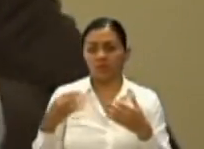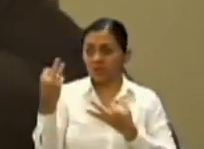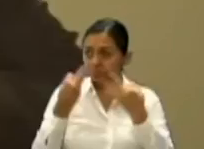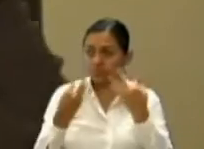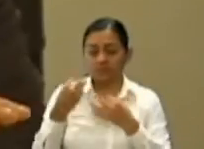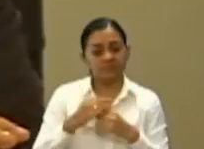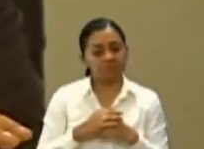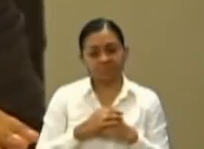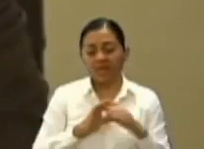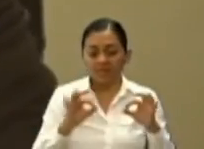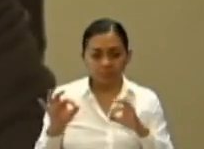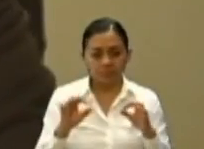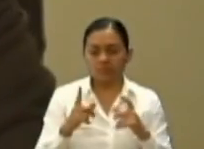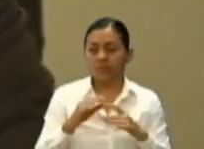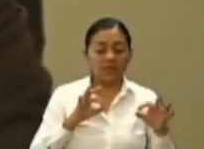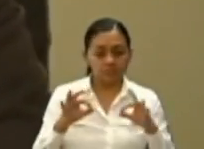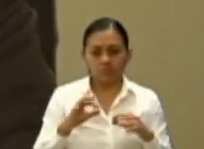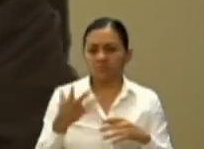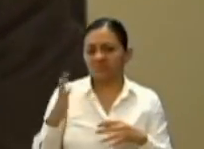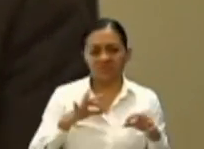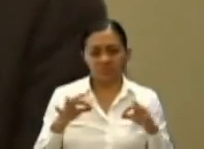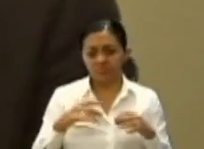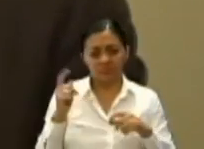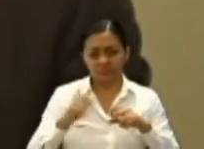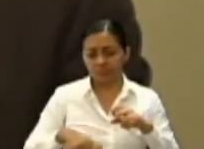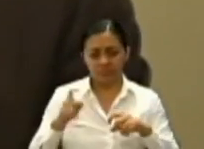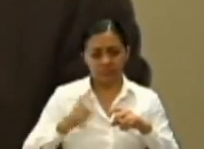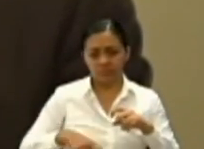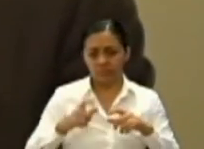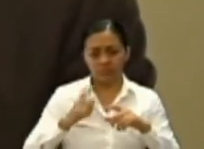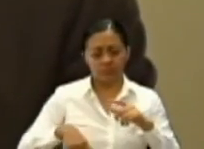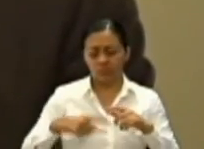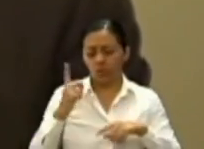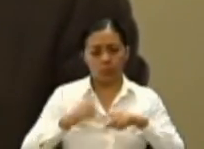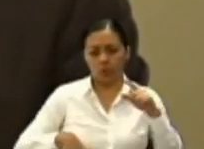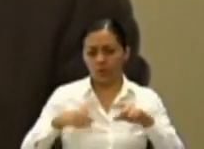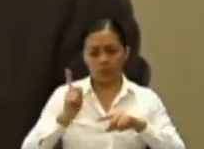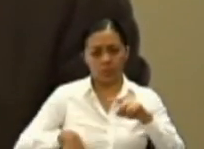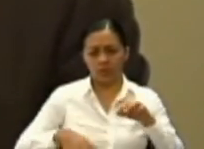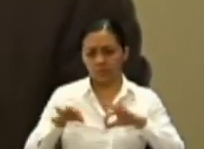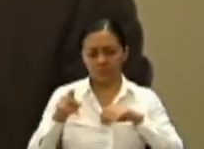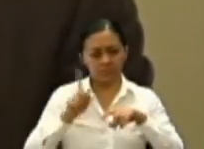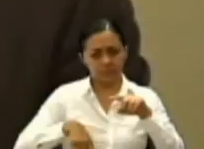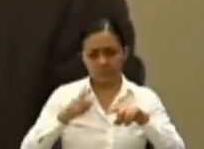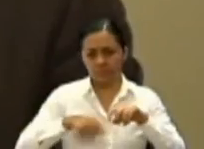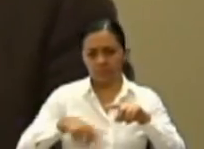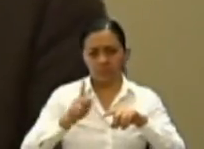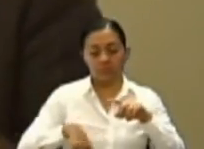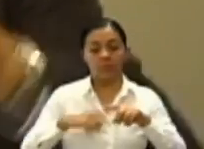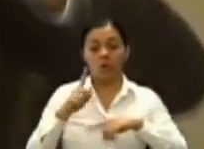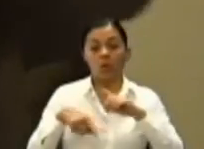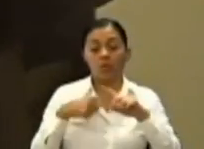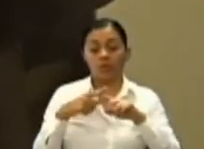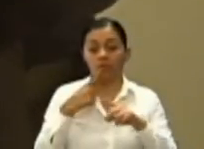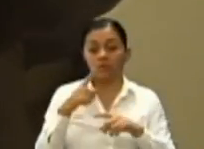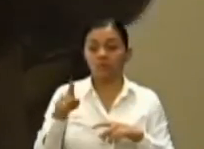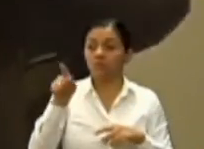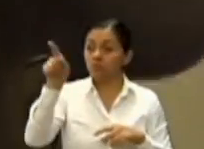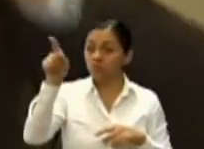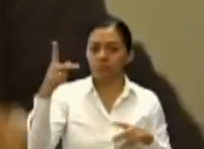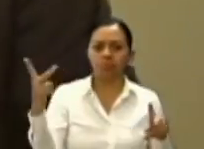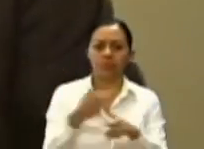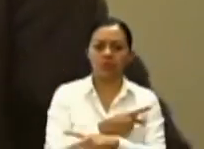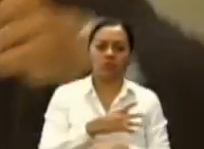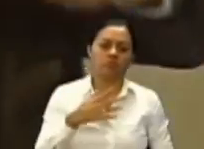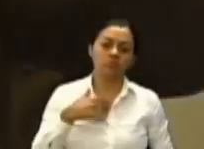demostrar la cuadratura del círculo y no no podía explicar y ha dicho sea la mejor manera con una notificación sí sí pero vos eres peor